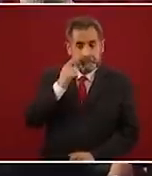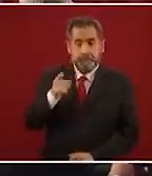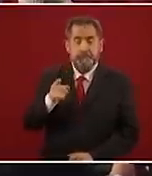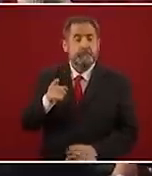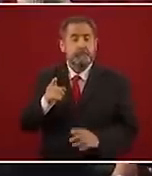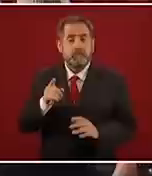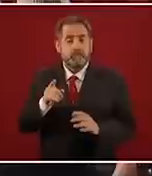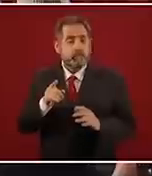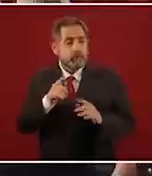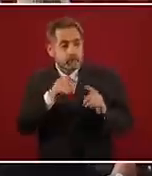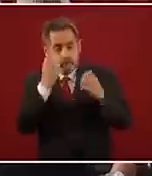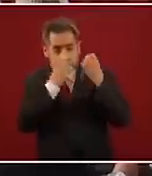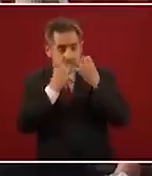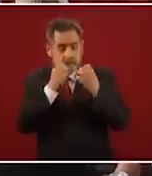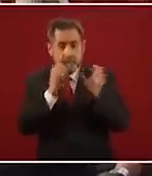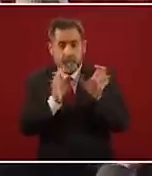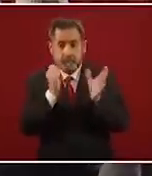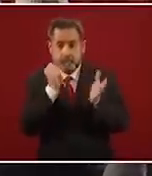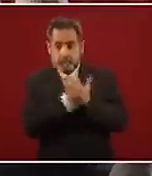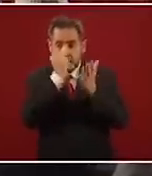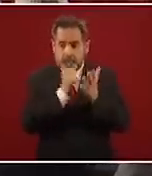la certificación en la BOI.